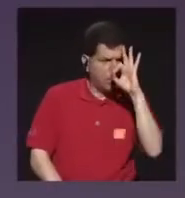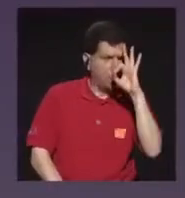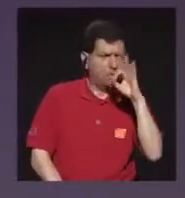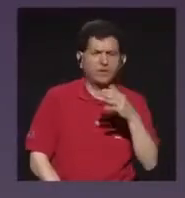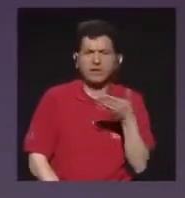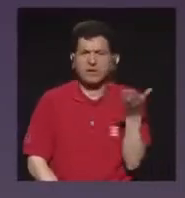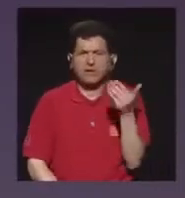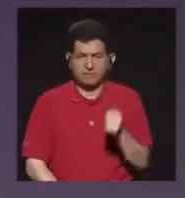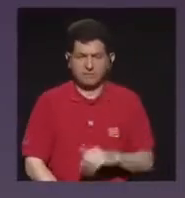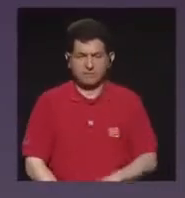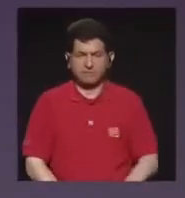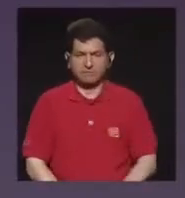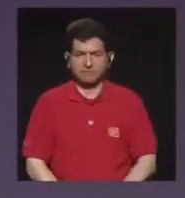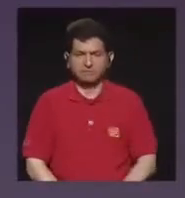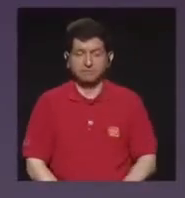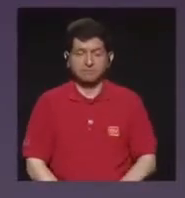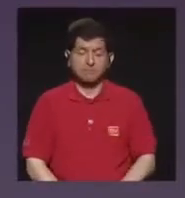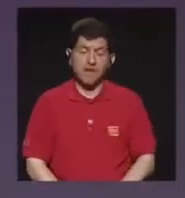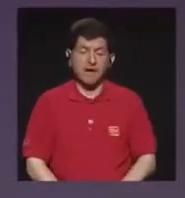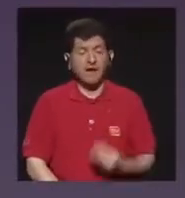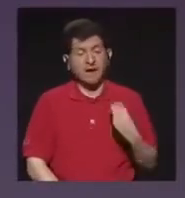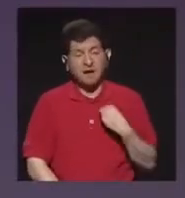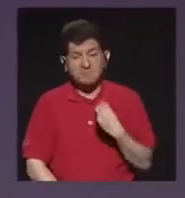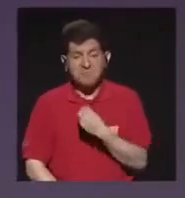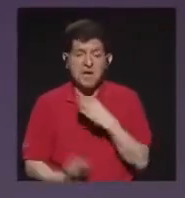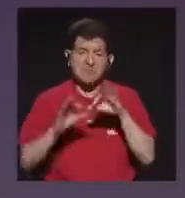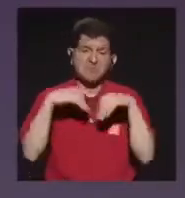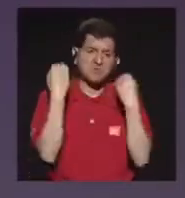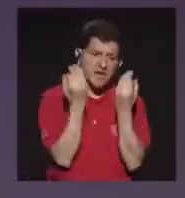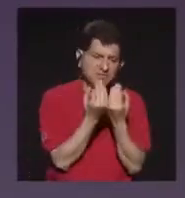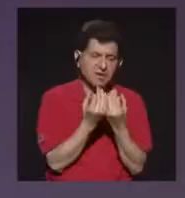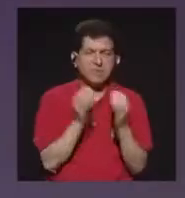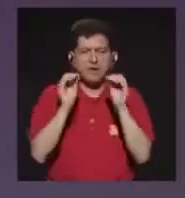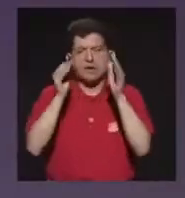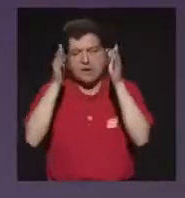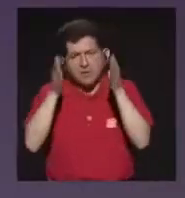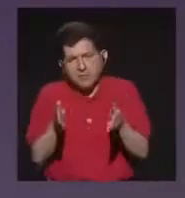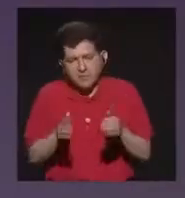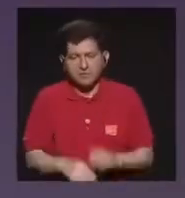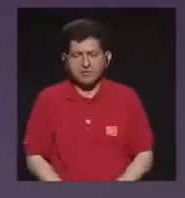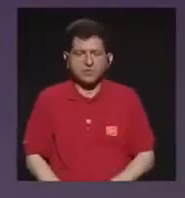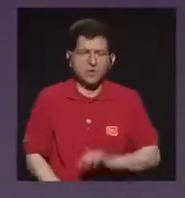con miembros de familias, personal docente,